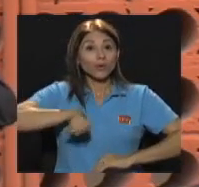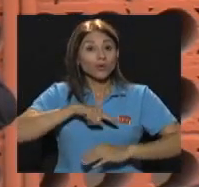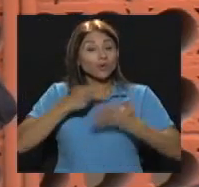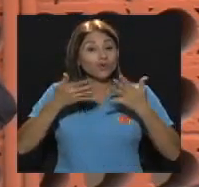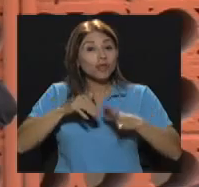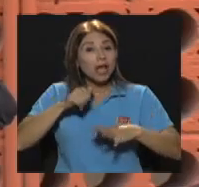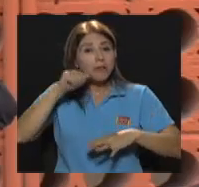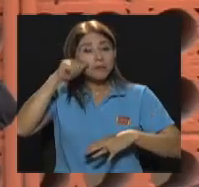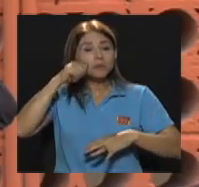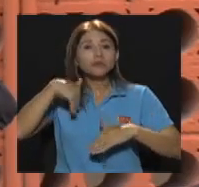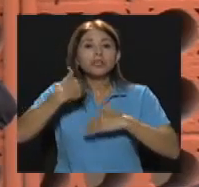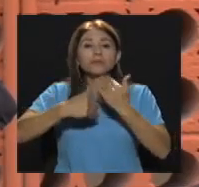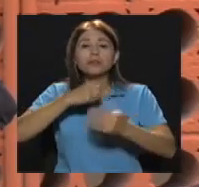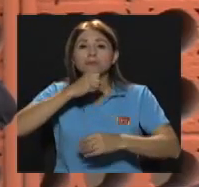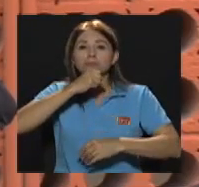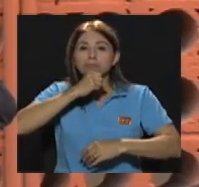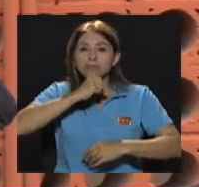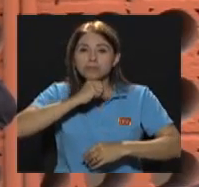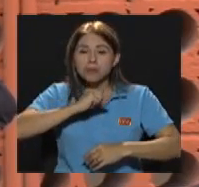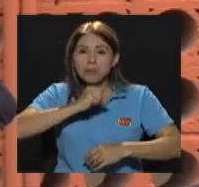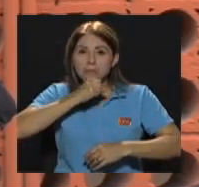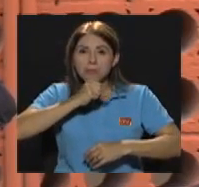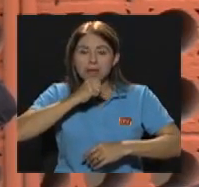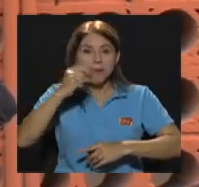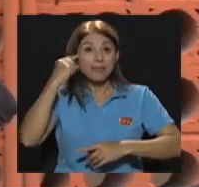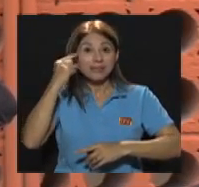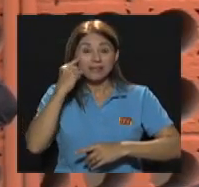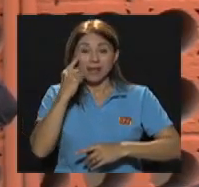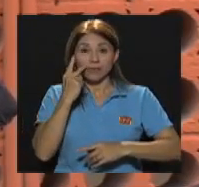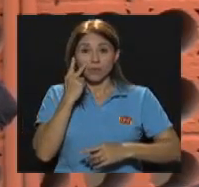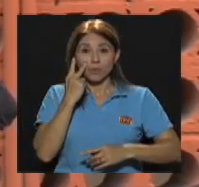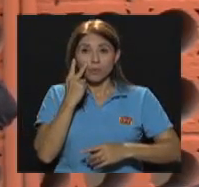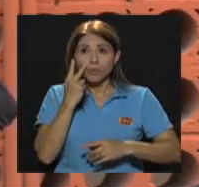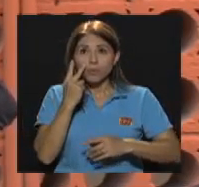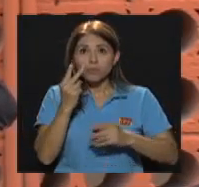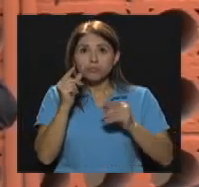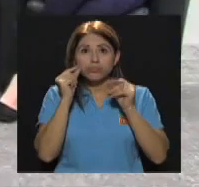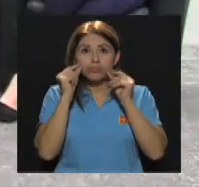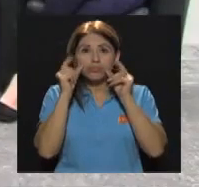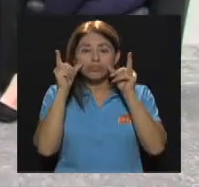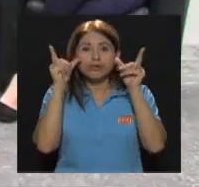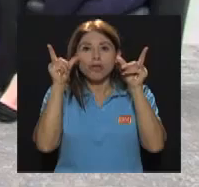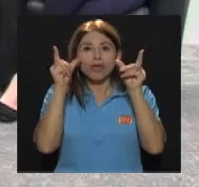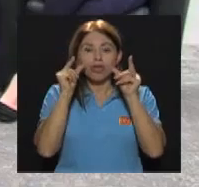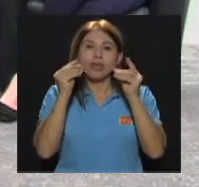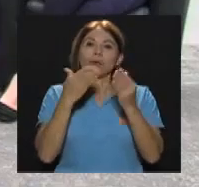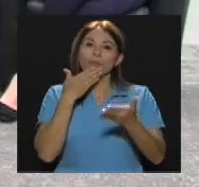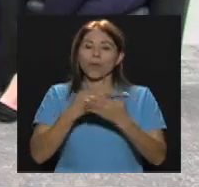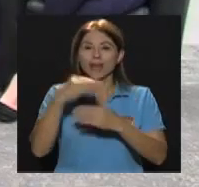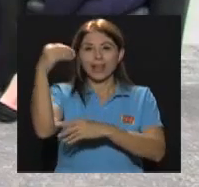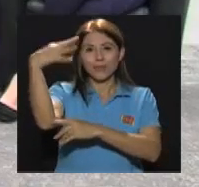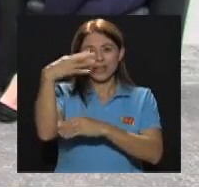en adultos mayores, una buena iluminación es fundamental, ¿verdad? Porque también parte